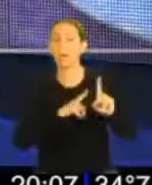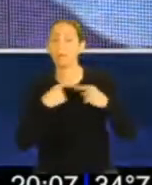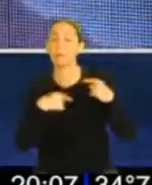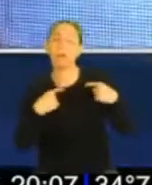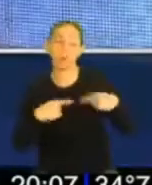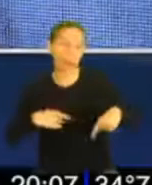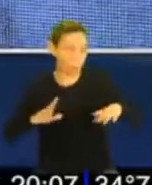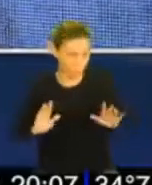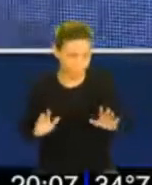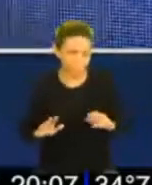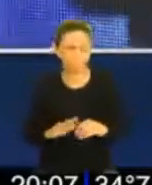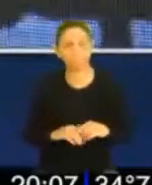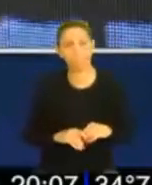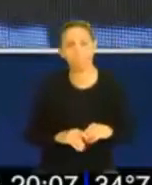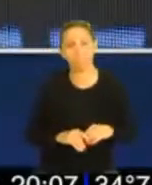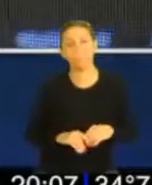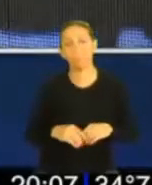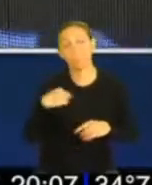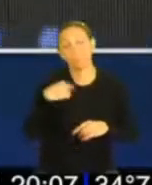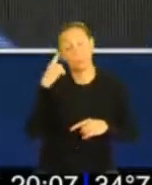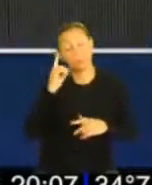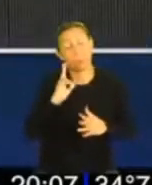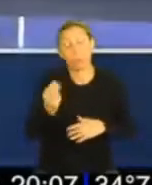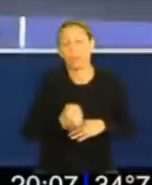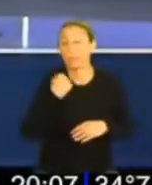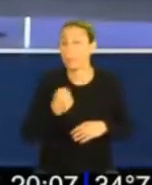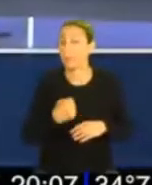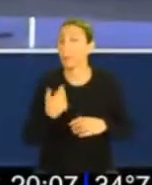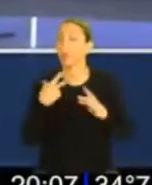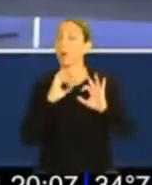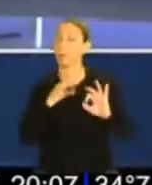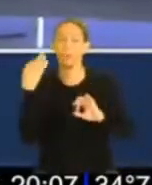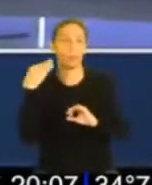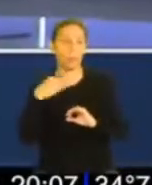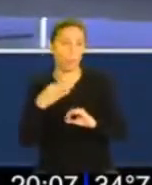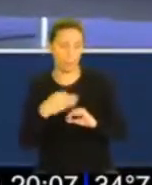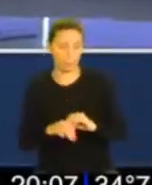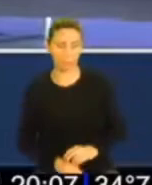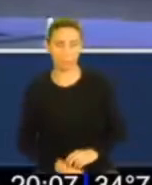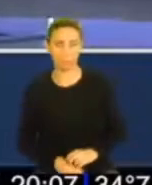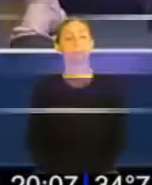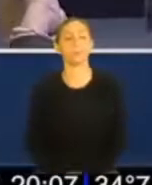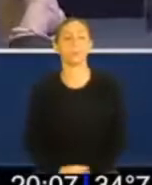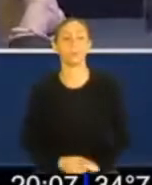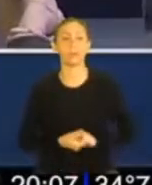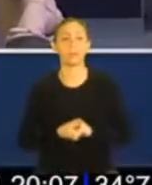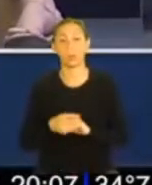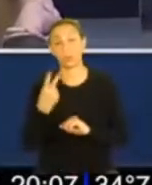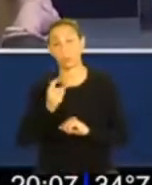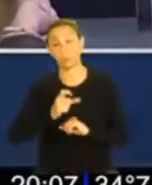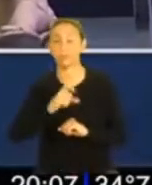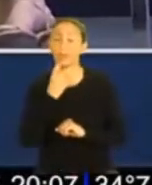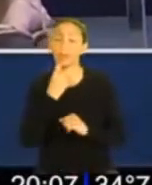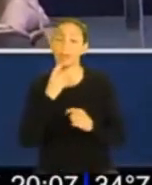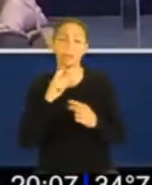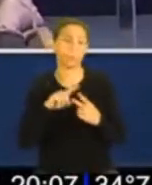algunos eventos. Entonces, yo diría que es muy importante tener los esquemas completos. El esquema completo, claro que sí. Dos casos